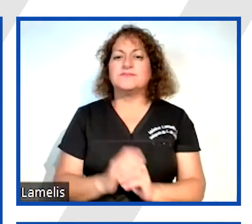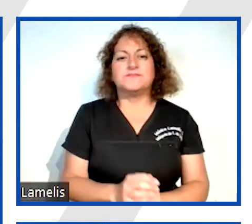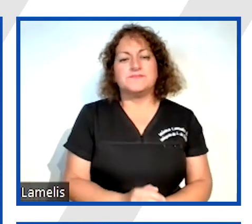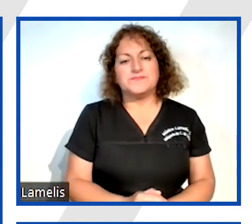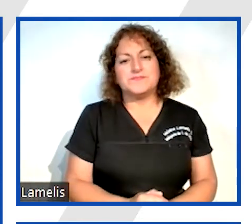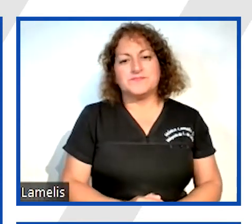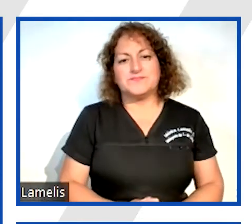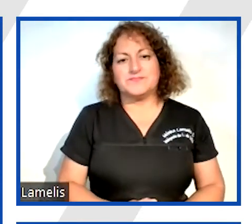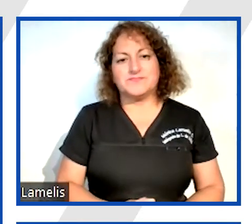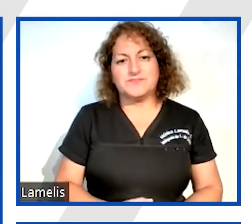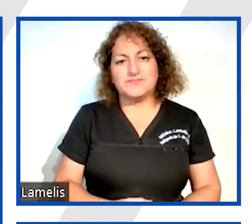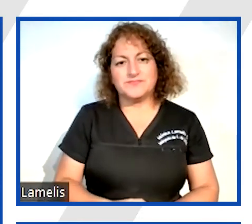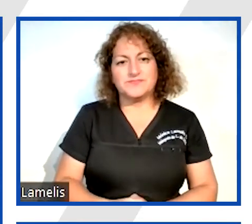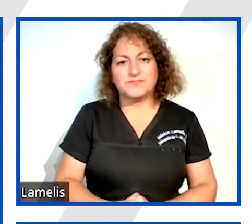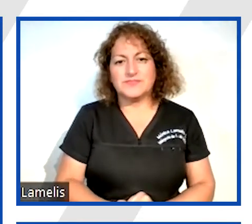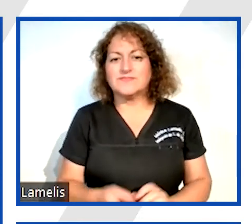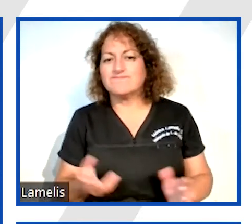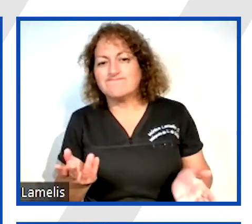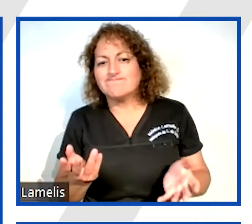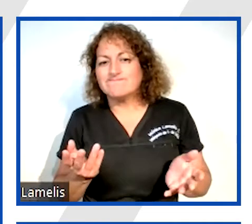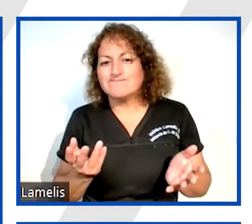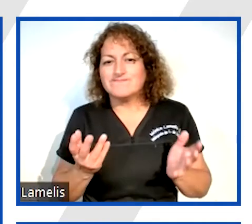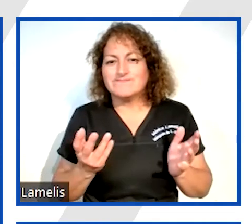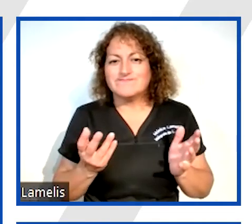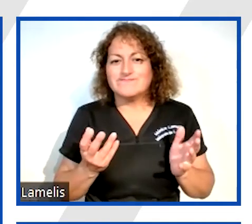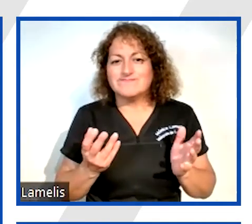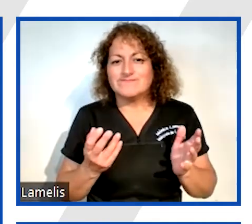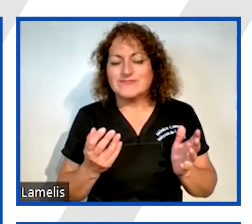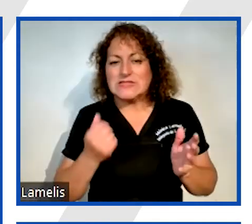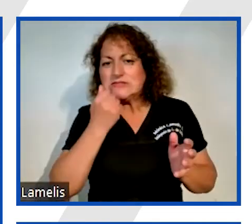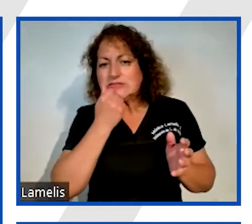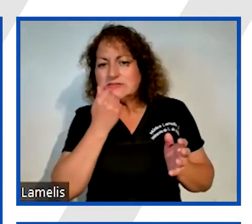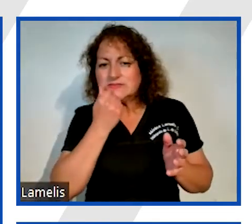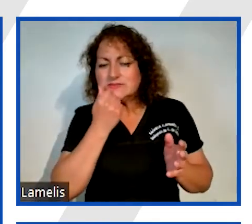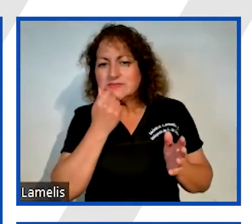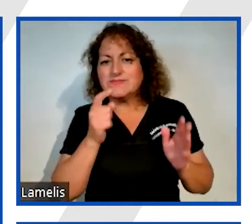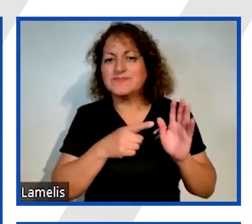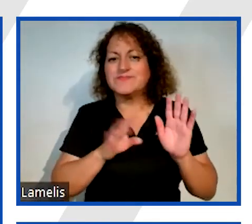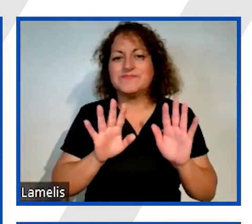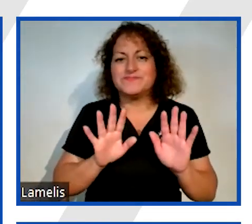no sé no eres aparte que le puso play a cualquier lado porque tiene